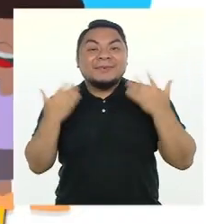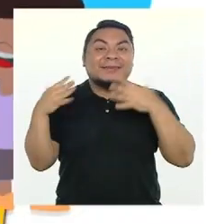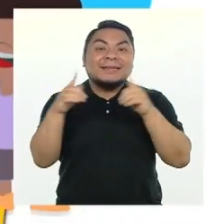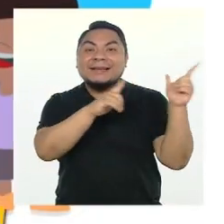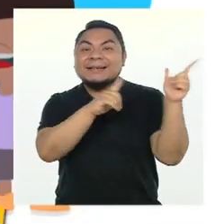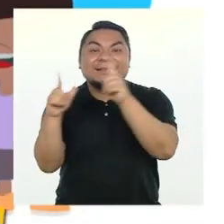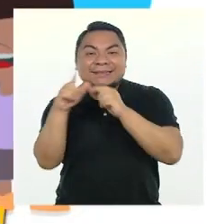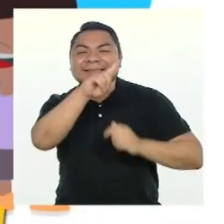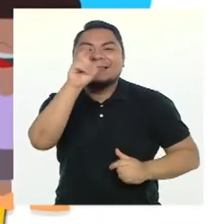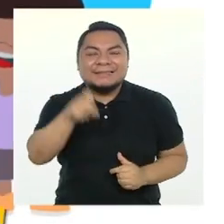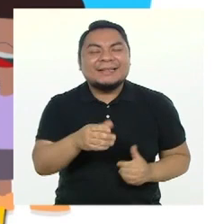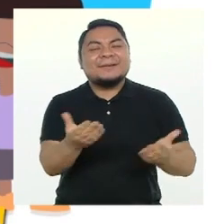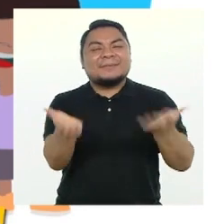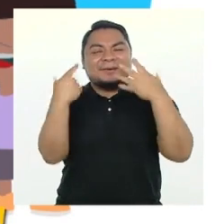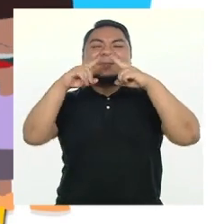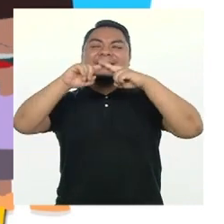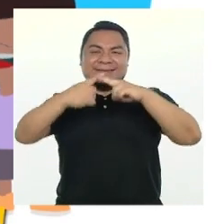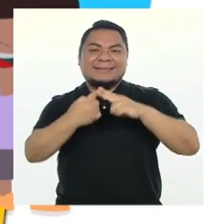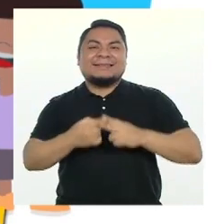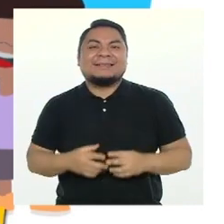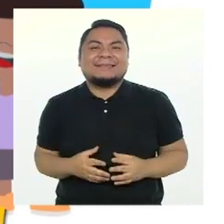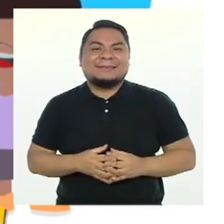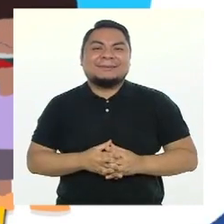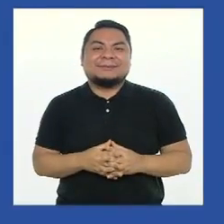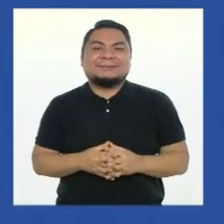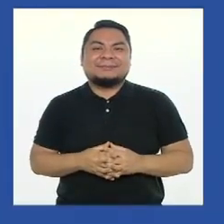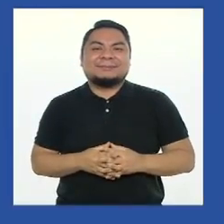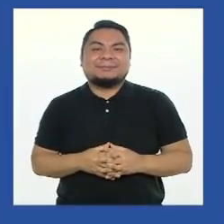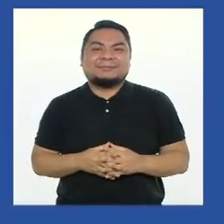¿Están listos? ¡Nanka Mami!